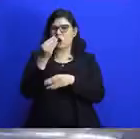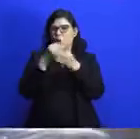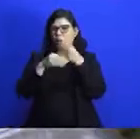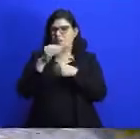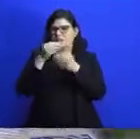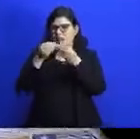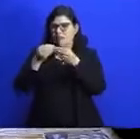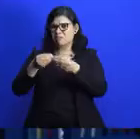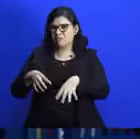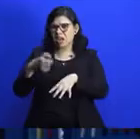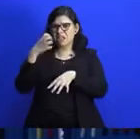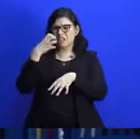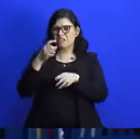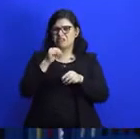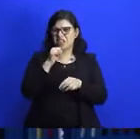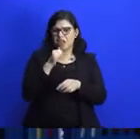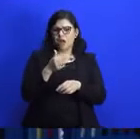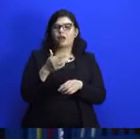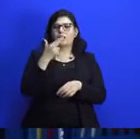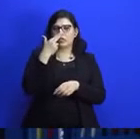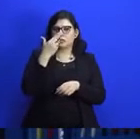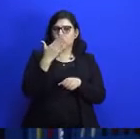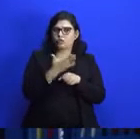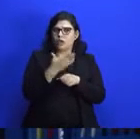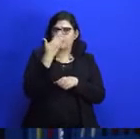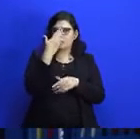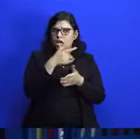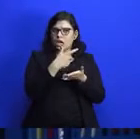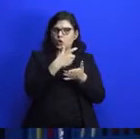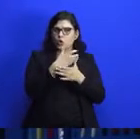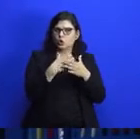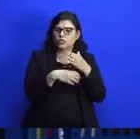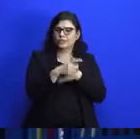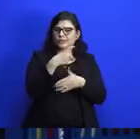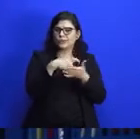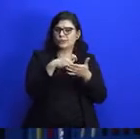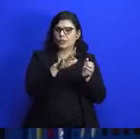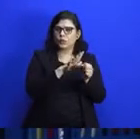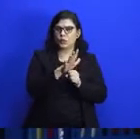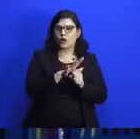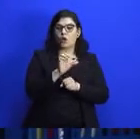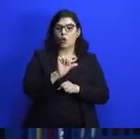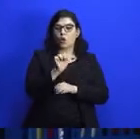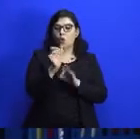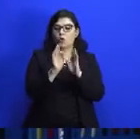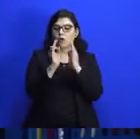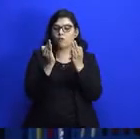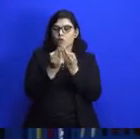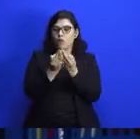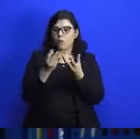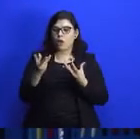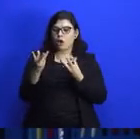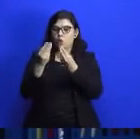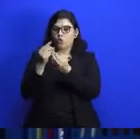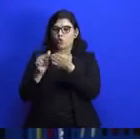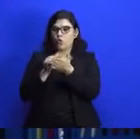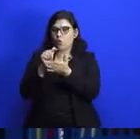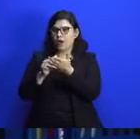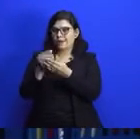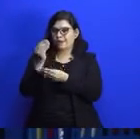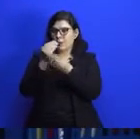inteligentes, compras responsables de alimentos. Adicionalmente, otra forma es contribuir con los bancos de alimentos de su